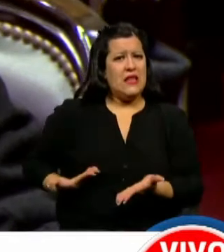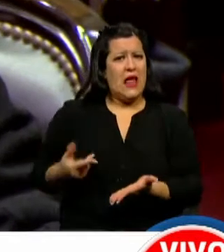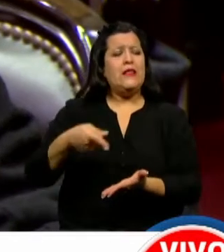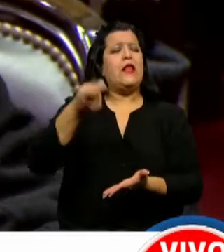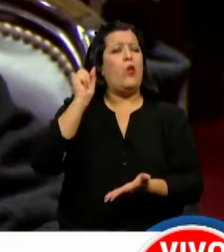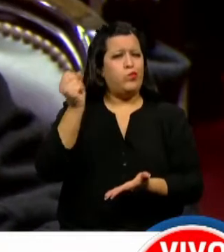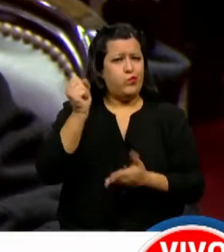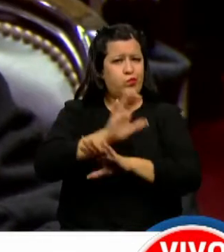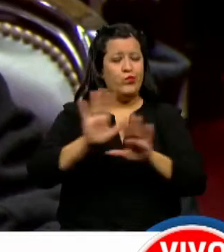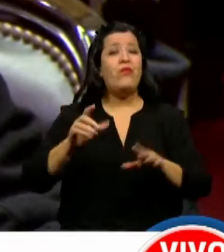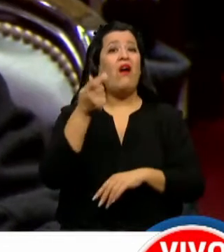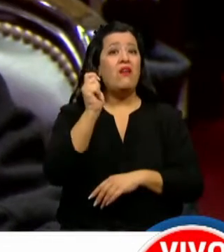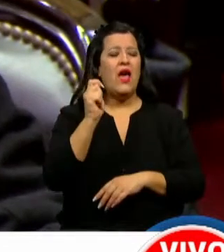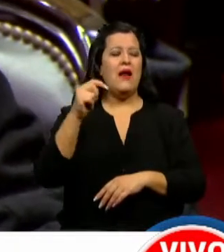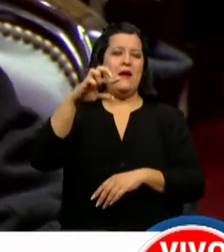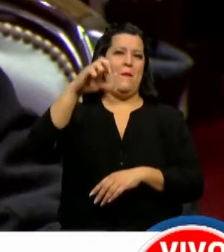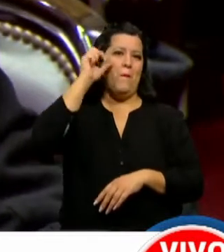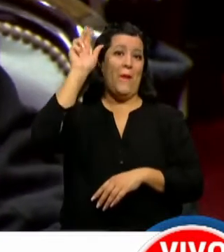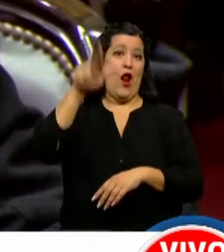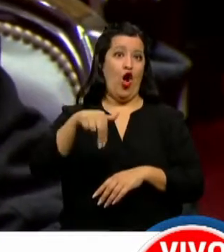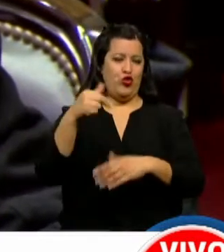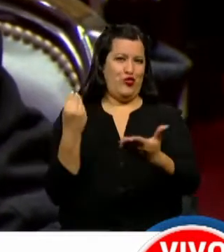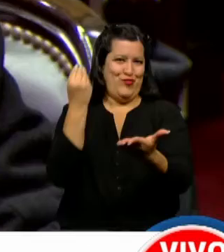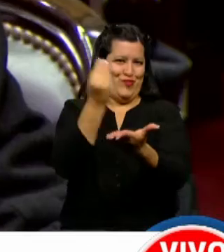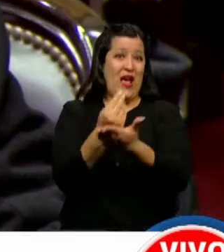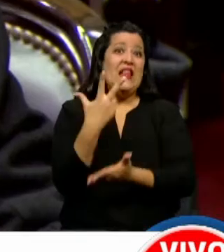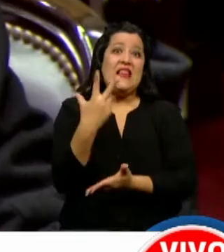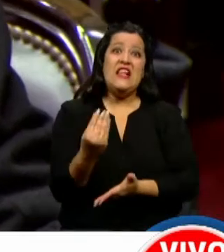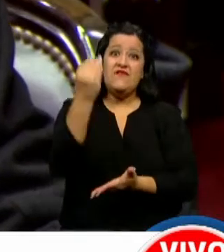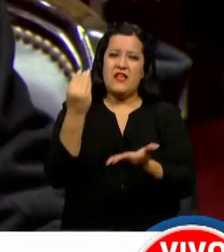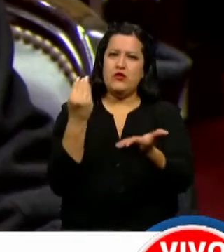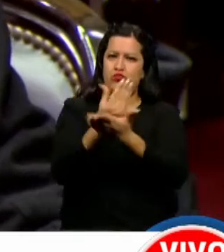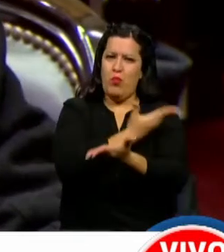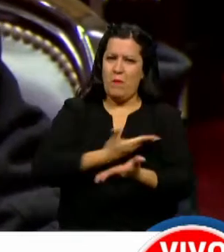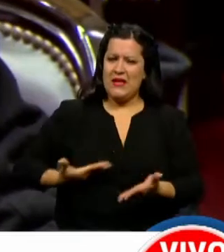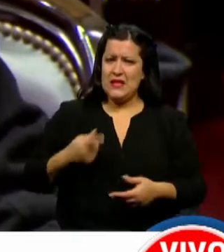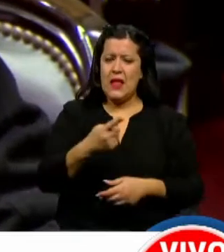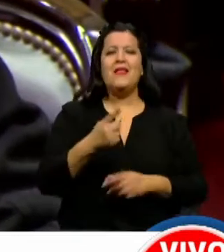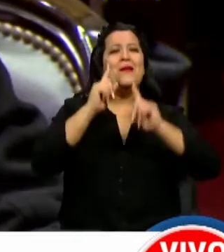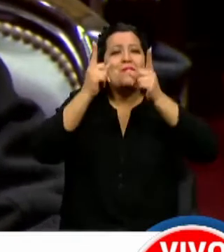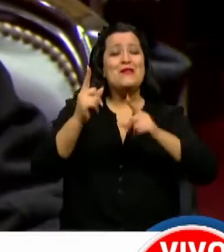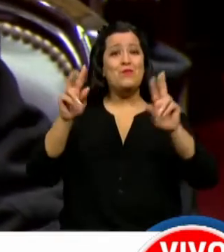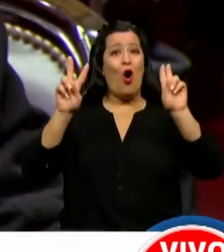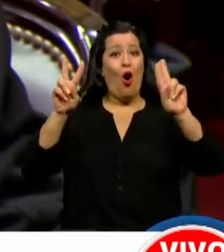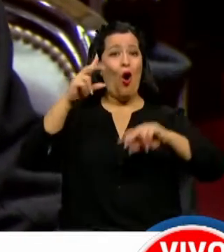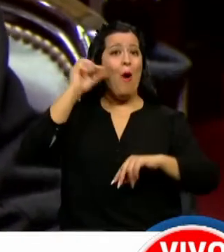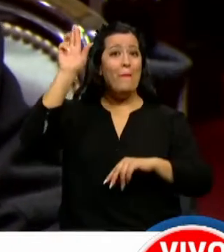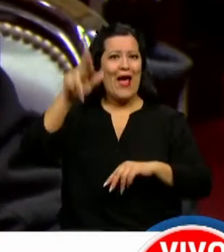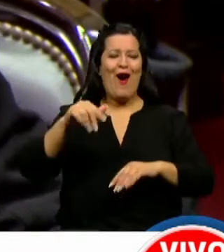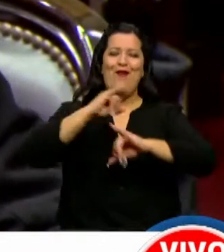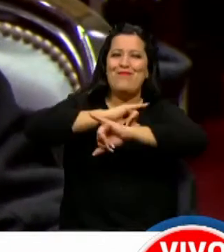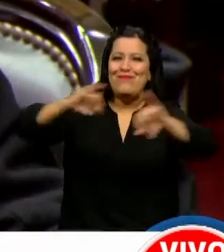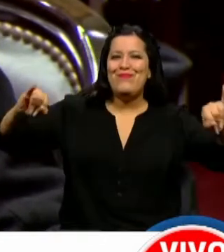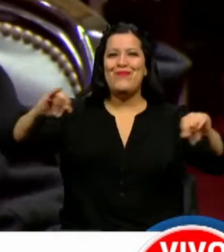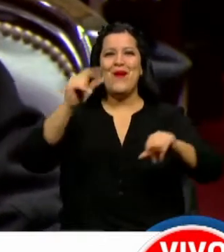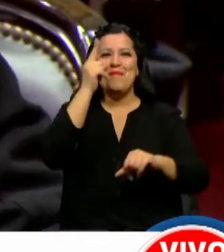el general Juan Domingo Perón, que le decía a nuestros padres, a nuestros abuelos, a los padres y a los abuelos